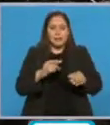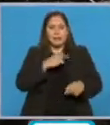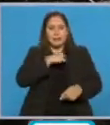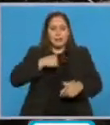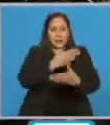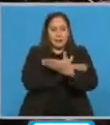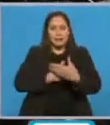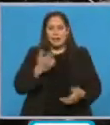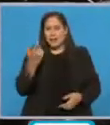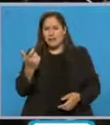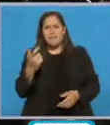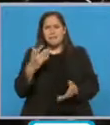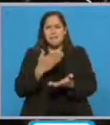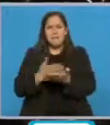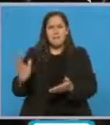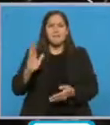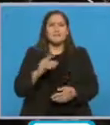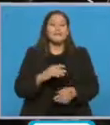que el billete.